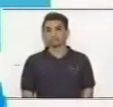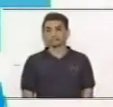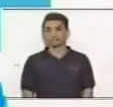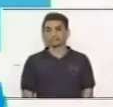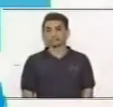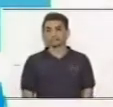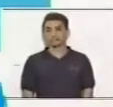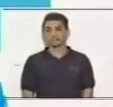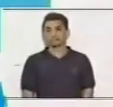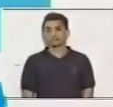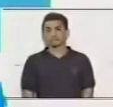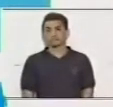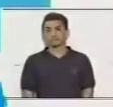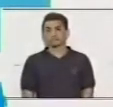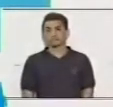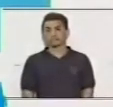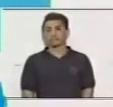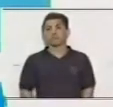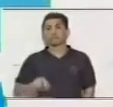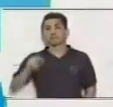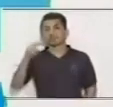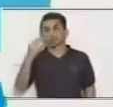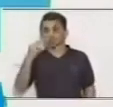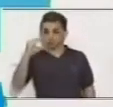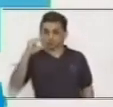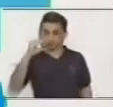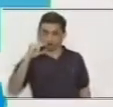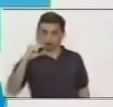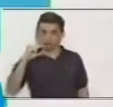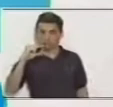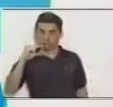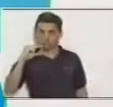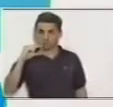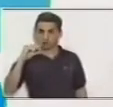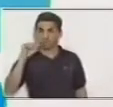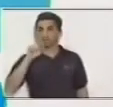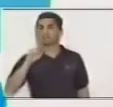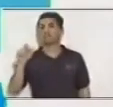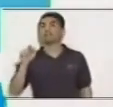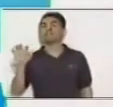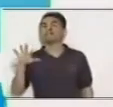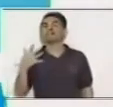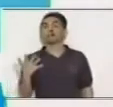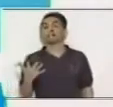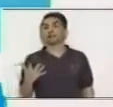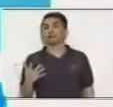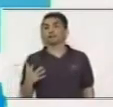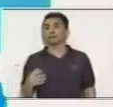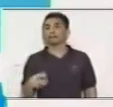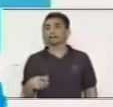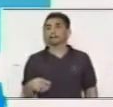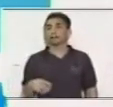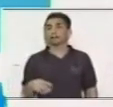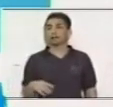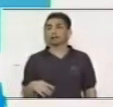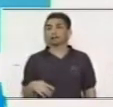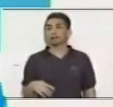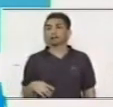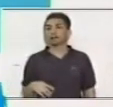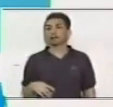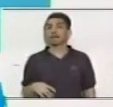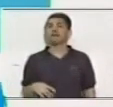Número 2, en el siguiente espacio, miren aquí, me van a colocar qué es un factor común, pero